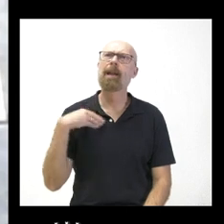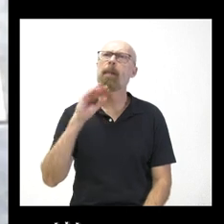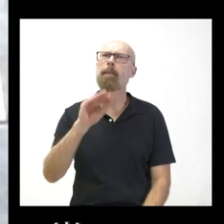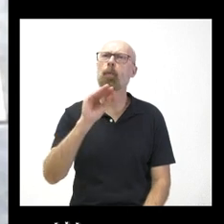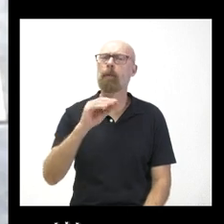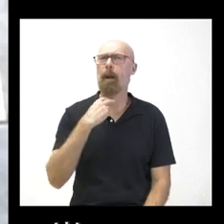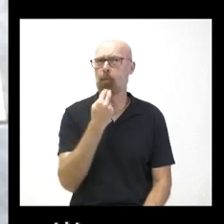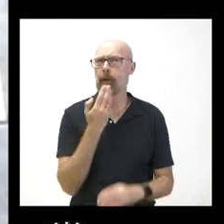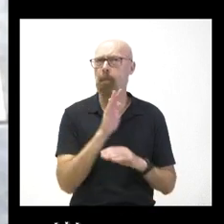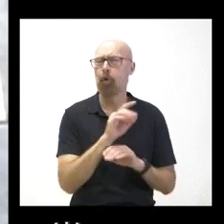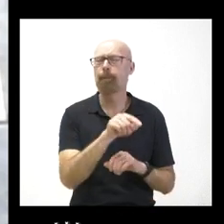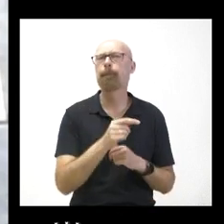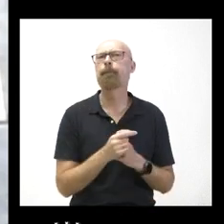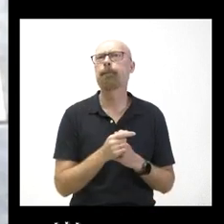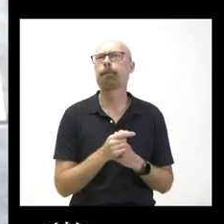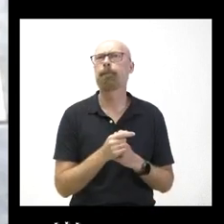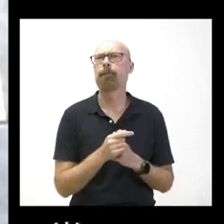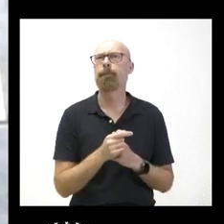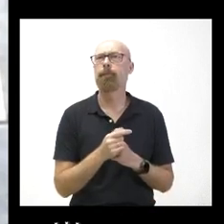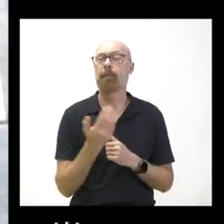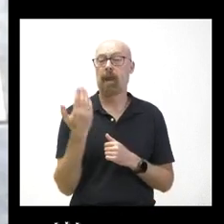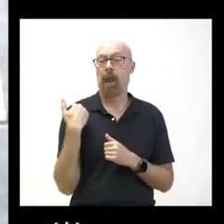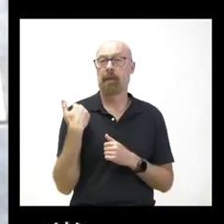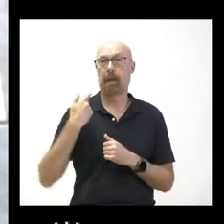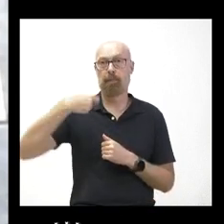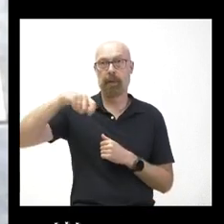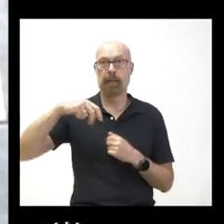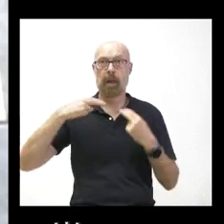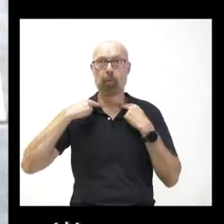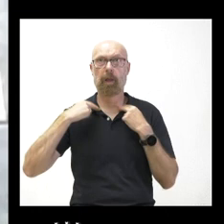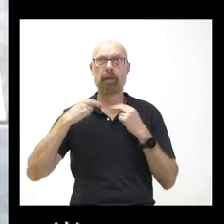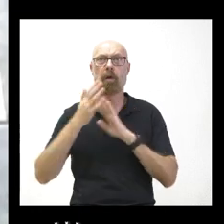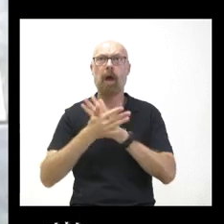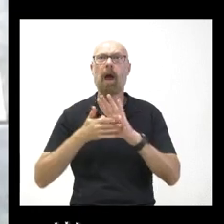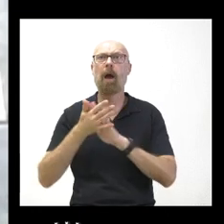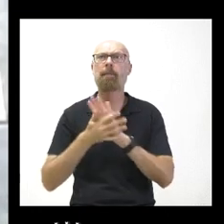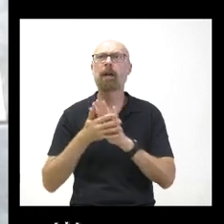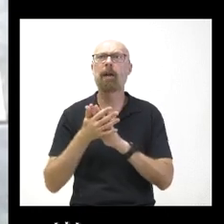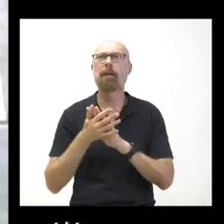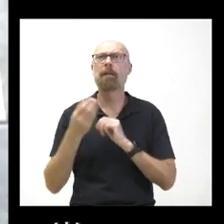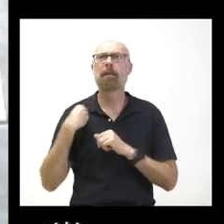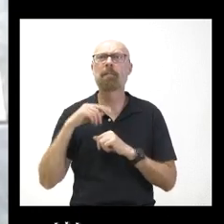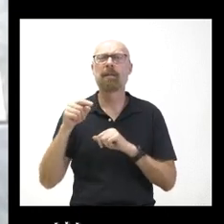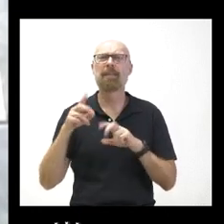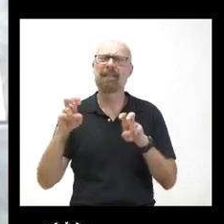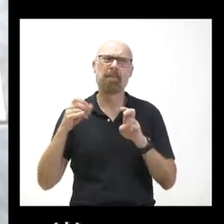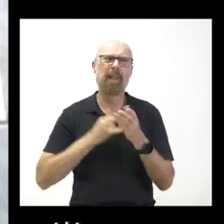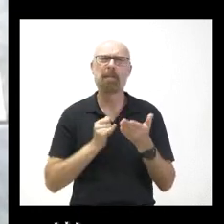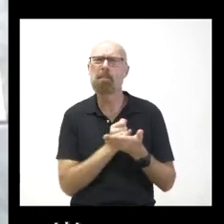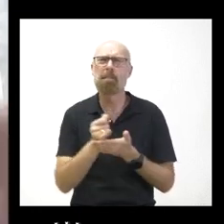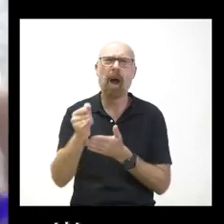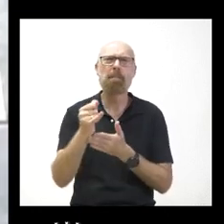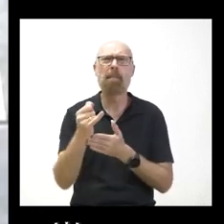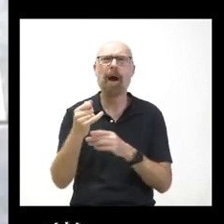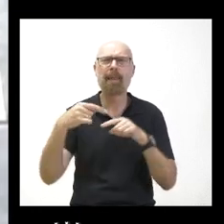portavoz en ayer el presidente de la diputación hablaba presidente de diputación de sí hablaba sobre ese mapa de carreteras que en